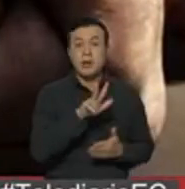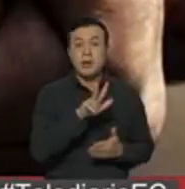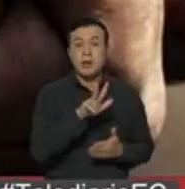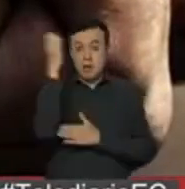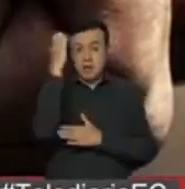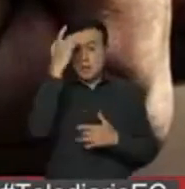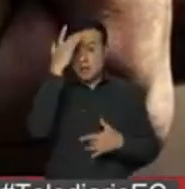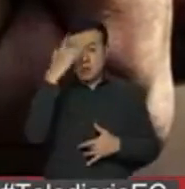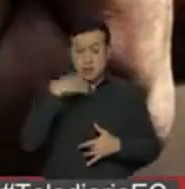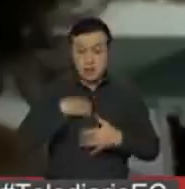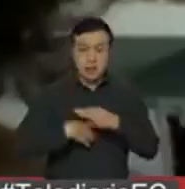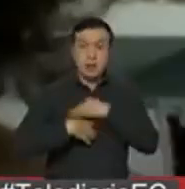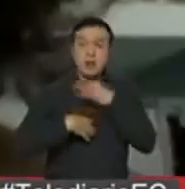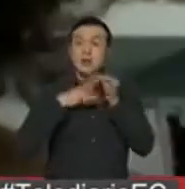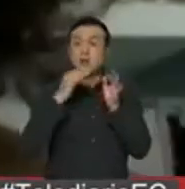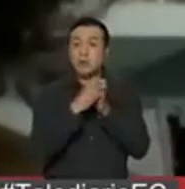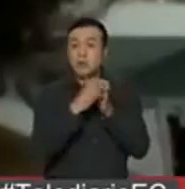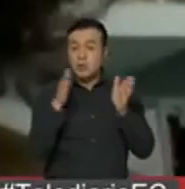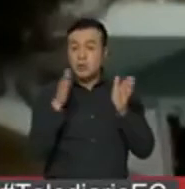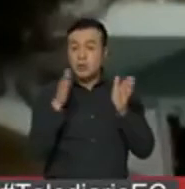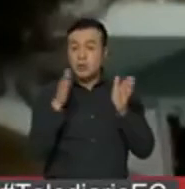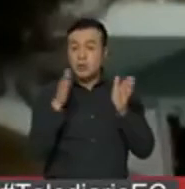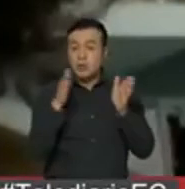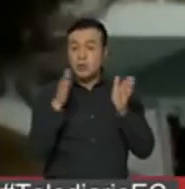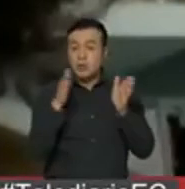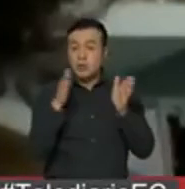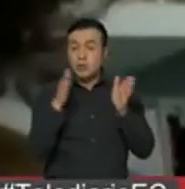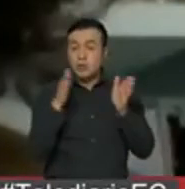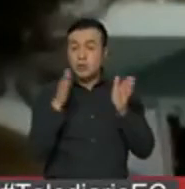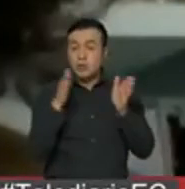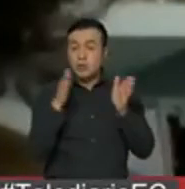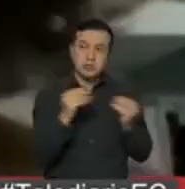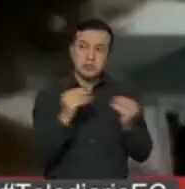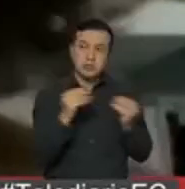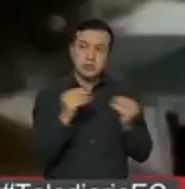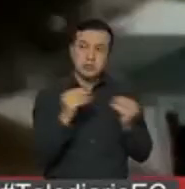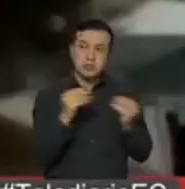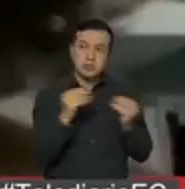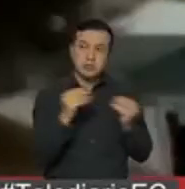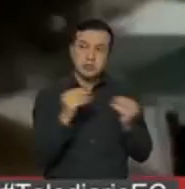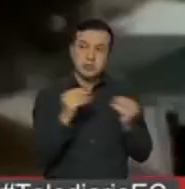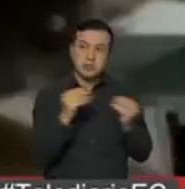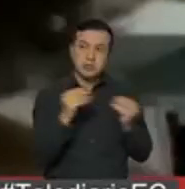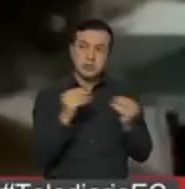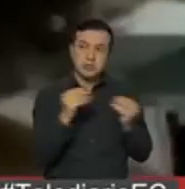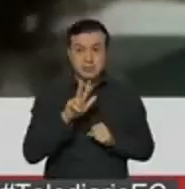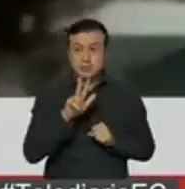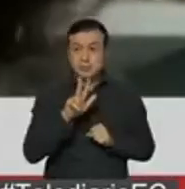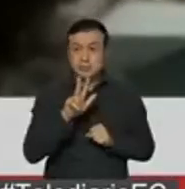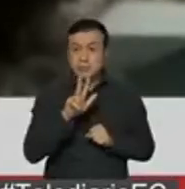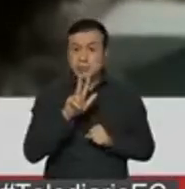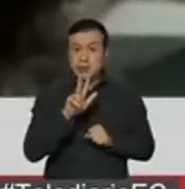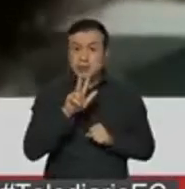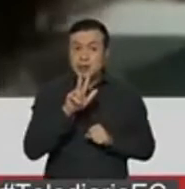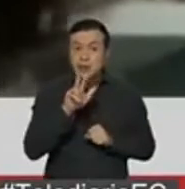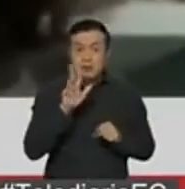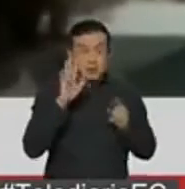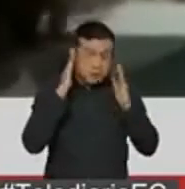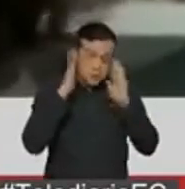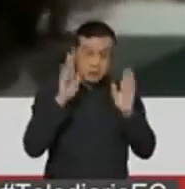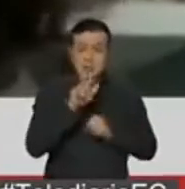del COVID-19. Hay 6 mujeres desaparecidas, ¿no?, que no se tiene registro todavía si es que han sido asesinadas o no.